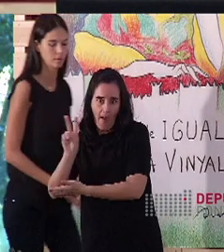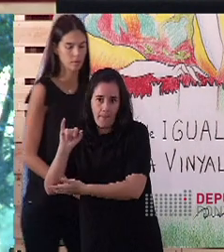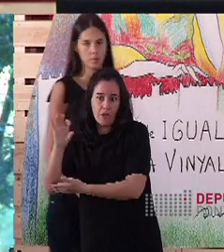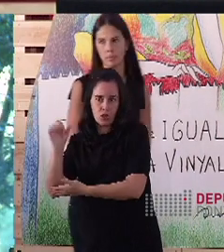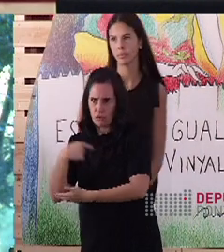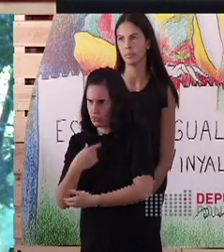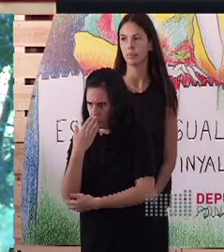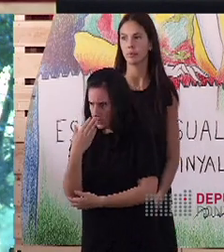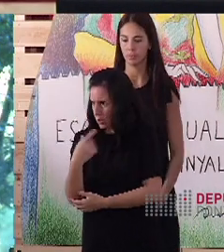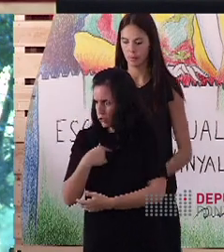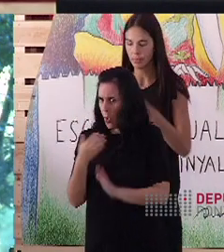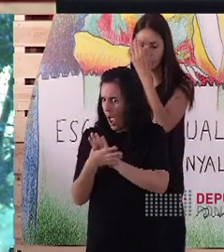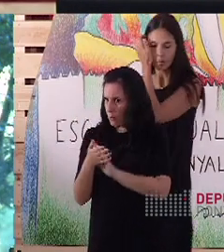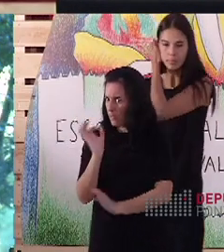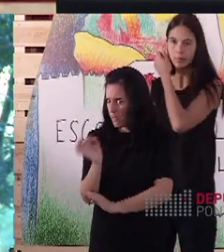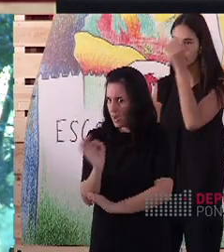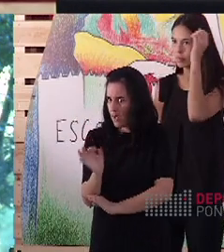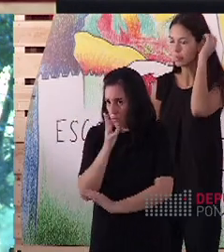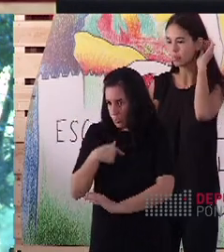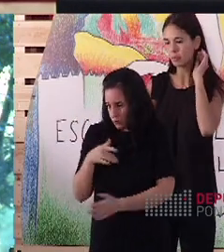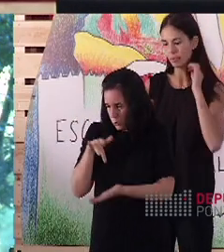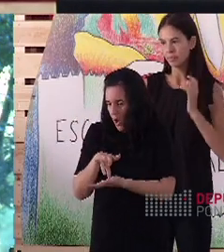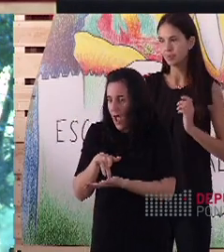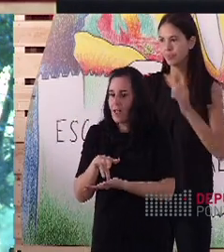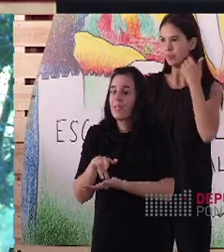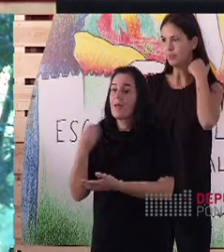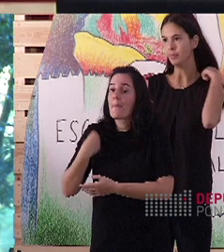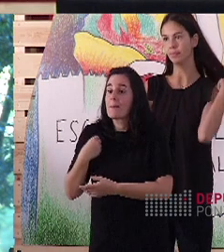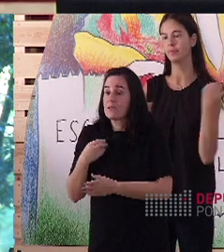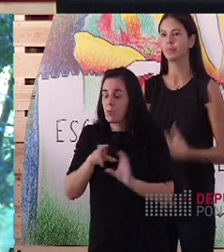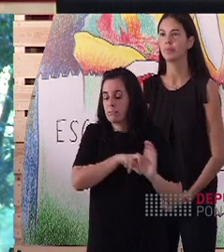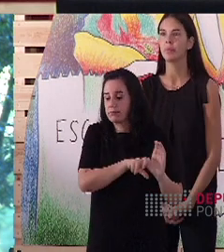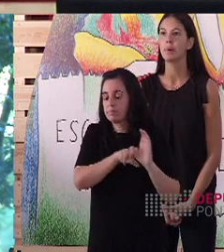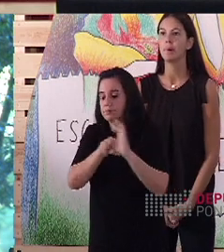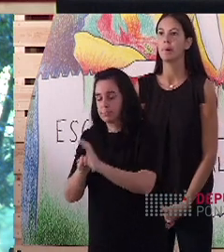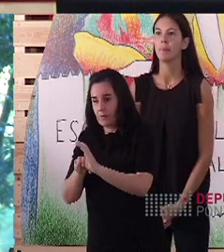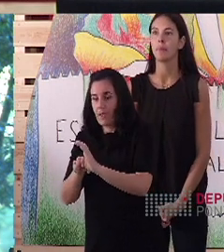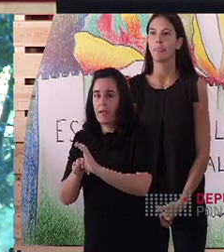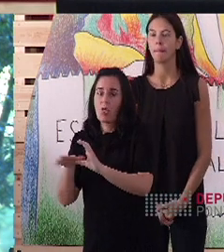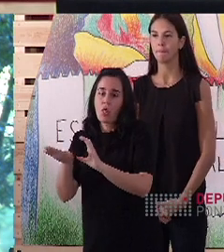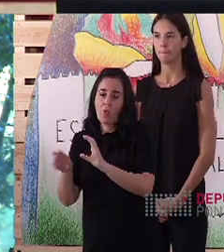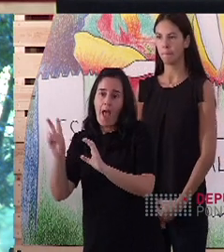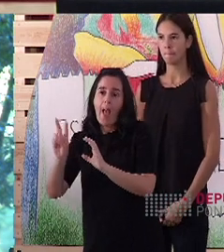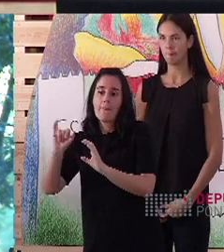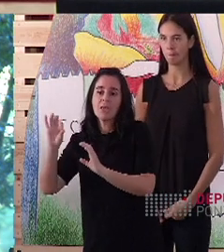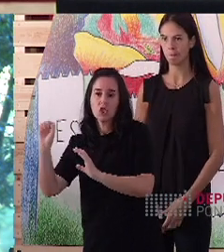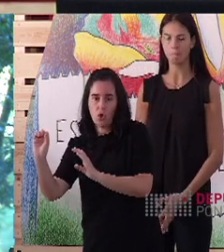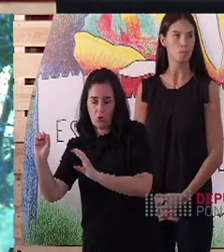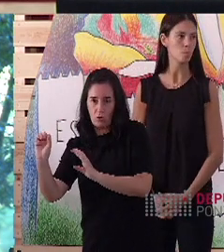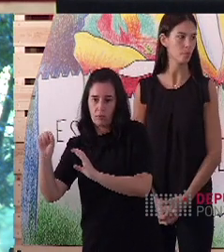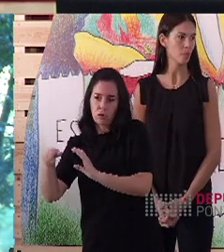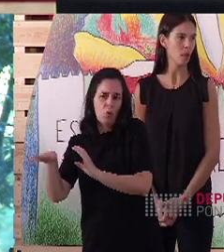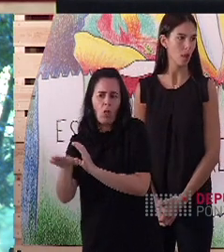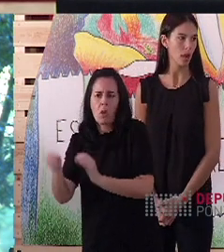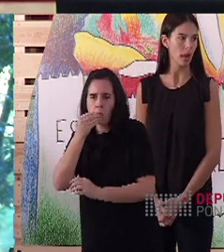porque lo he vivido, ¿no? Y cuando llegan a este chalet del Viso, que es un barrio